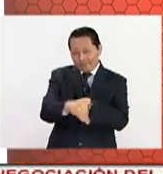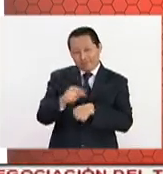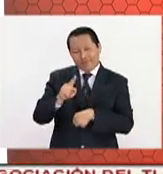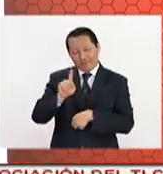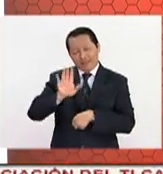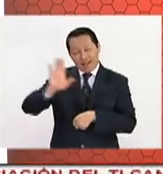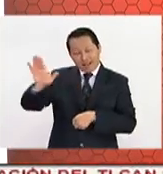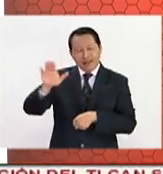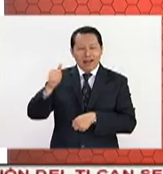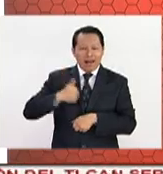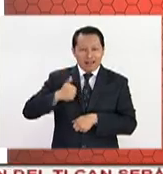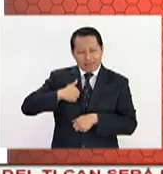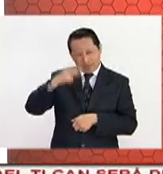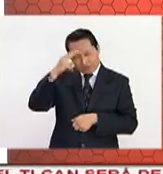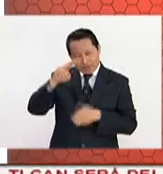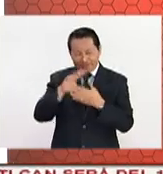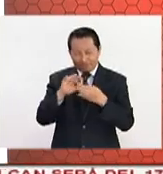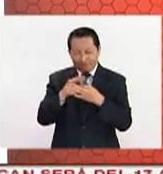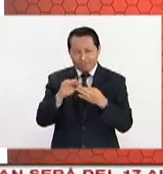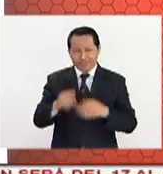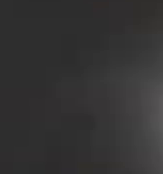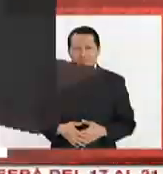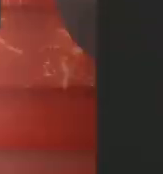ver esta última entrega.